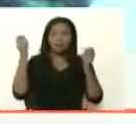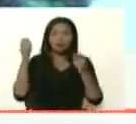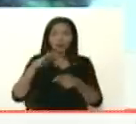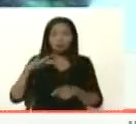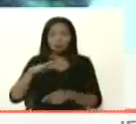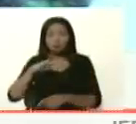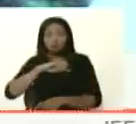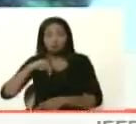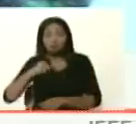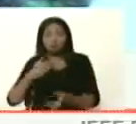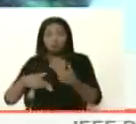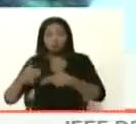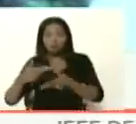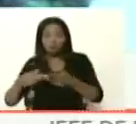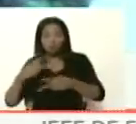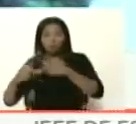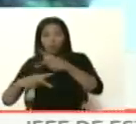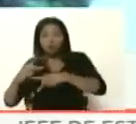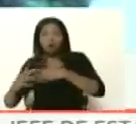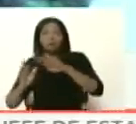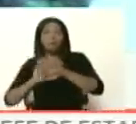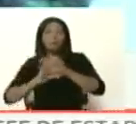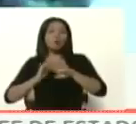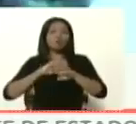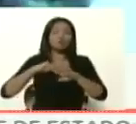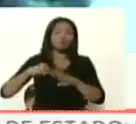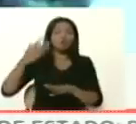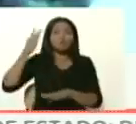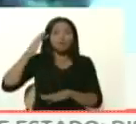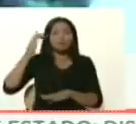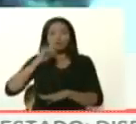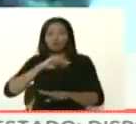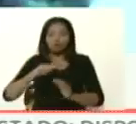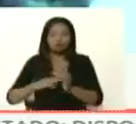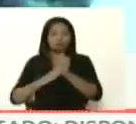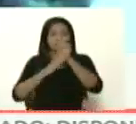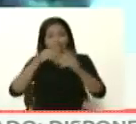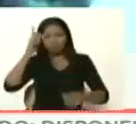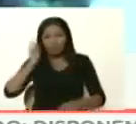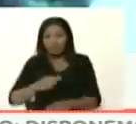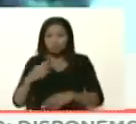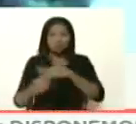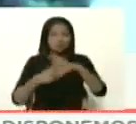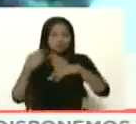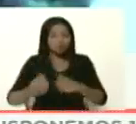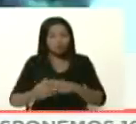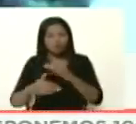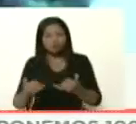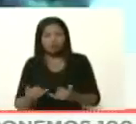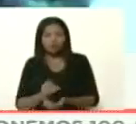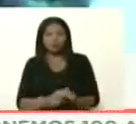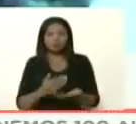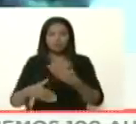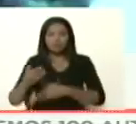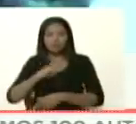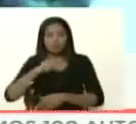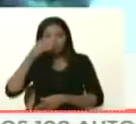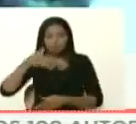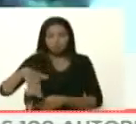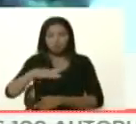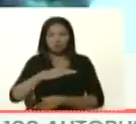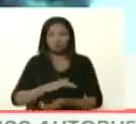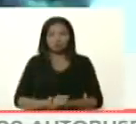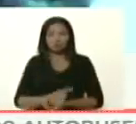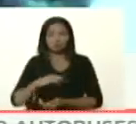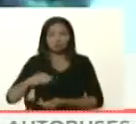que producir más porque sabemos el rol protagónico que jugamos en este momento de revolución, que es servir a nuestro pueblo. Nosotros